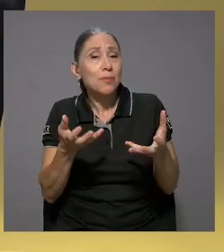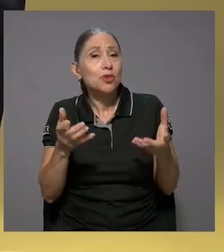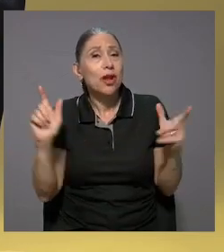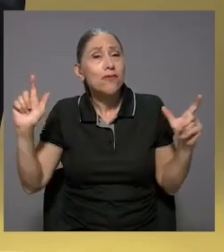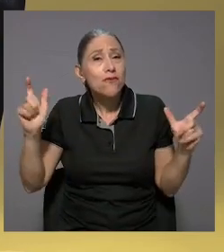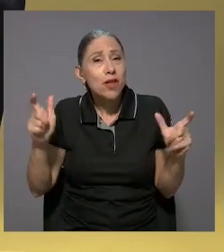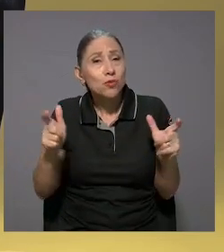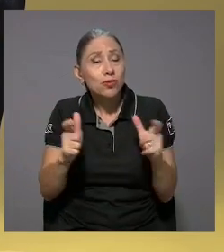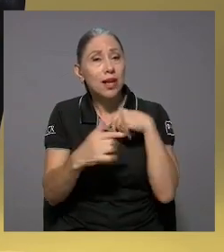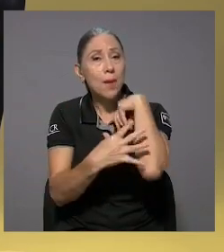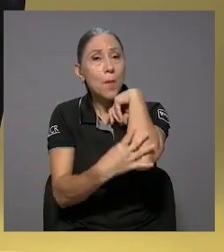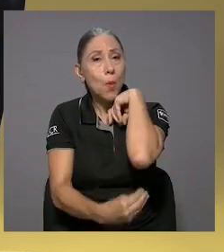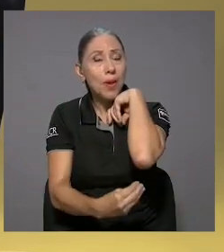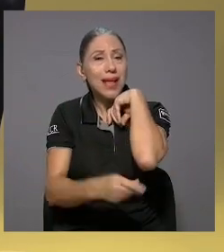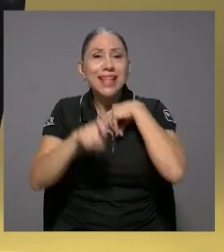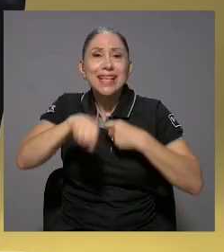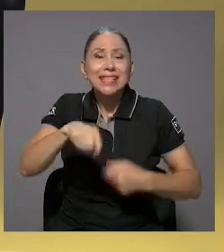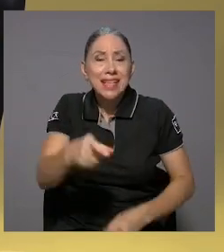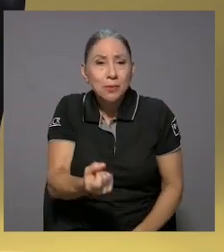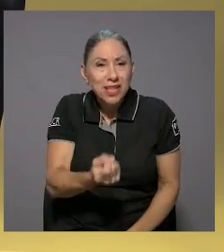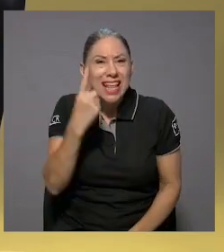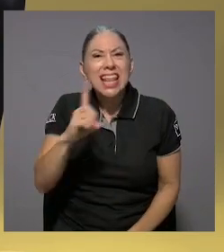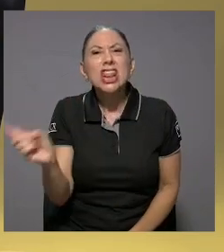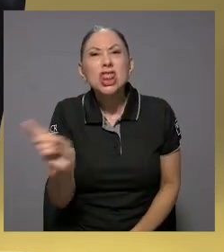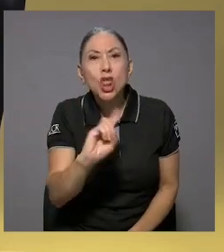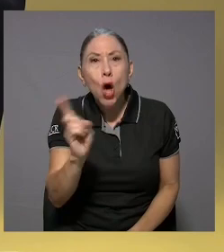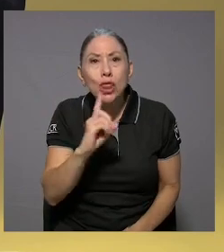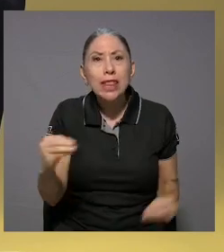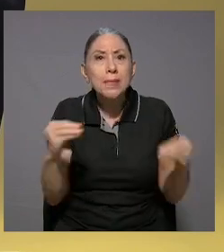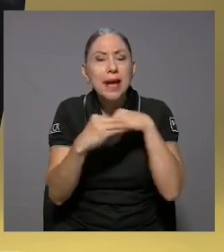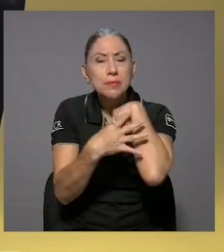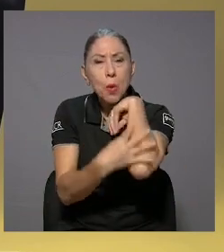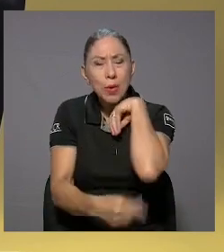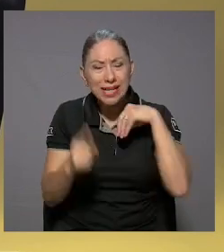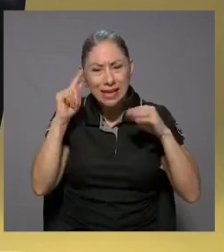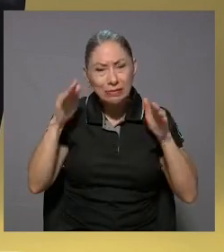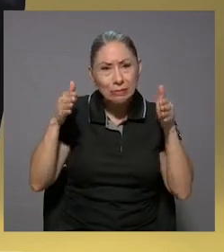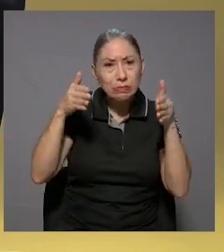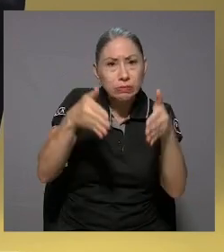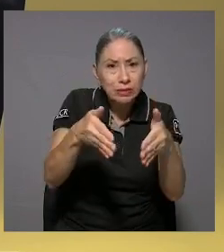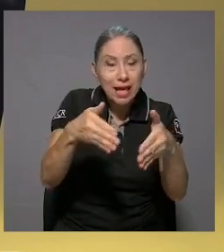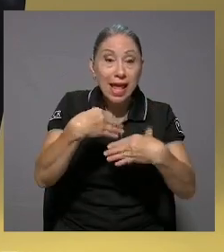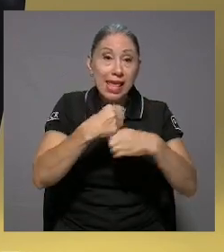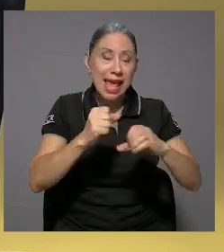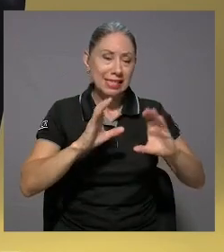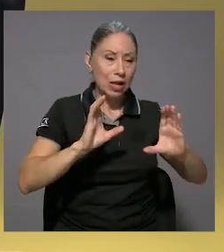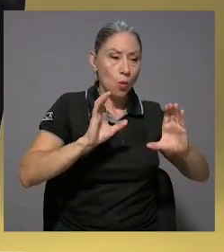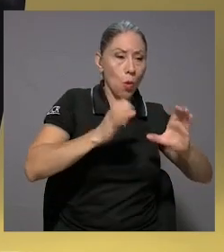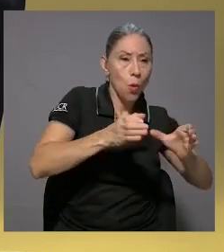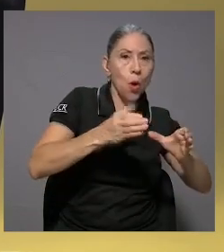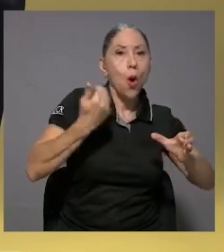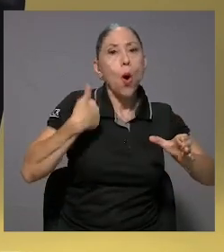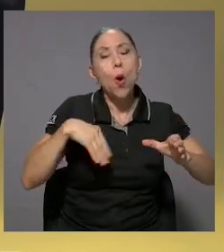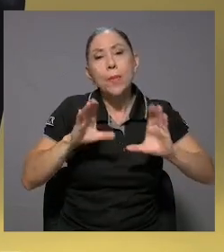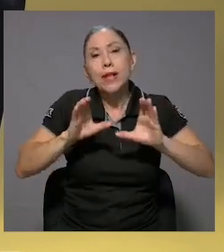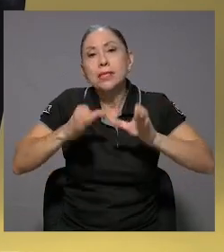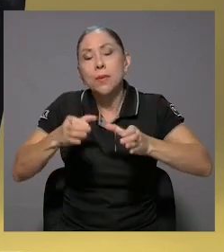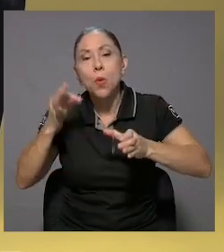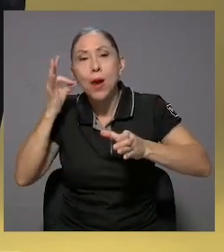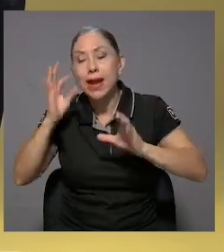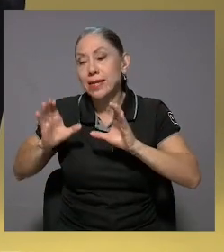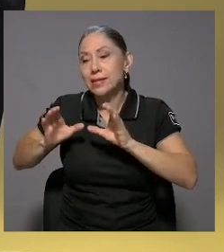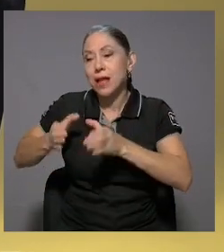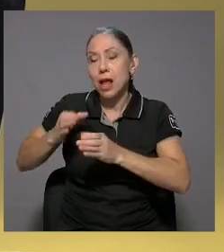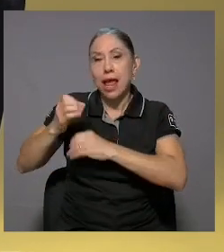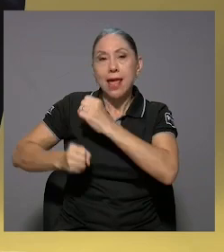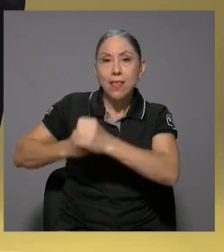pobreza, necesitamos entender dónde está focalizada y ya hacer una desagregación, por ejemplo, por hombres, mujeres, grupos de